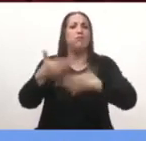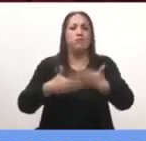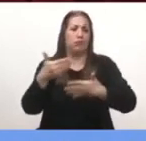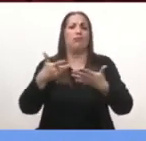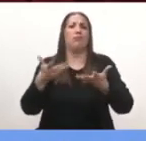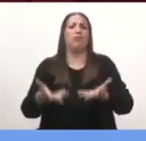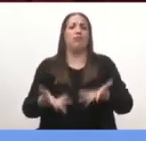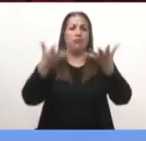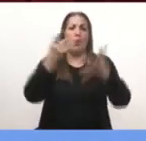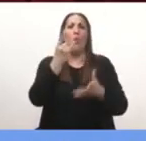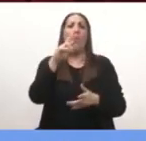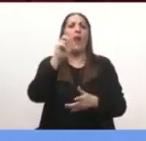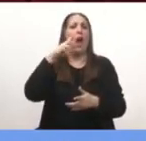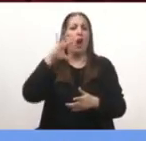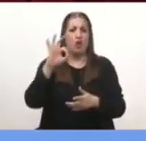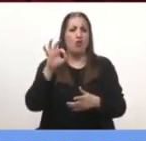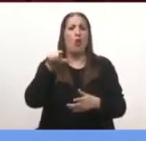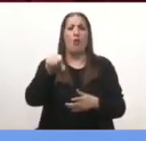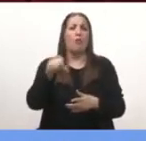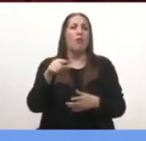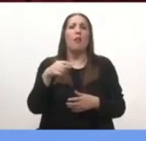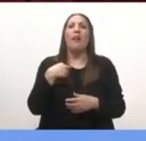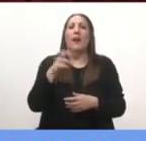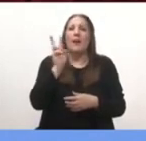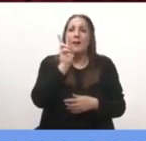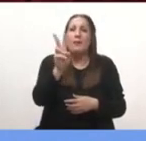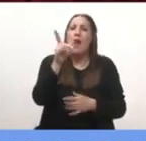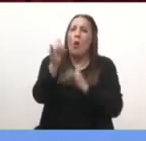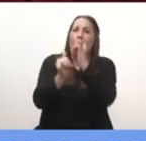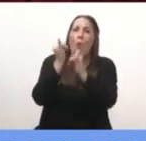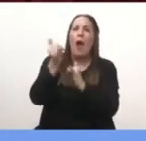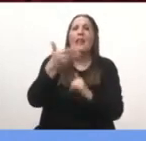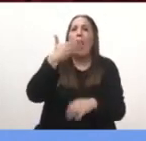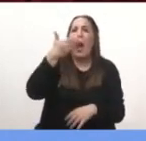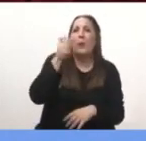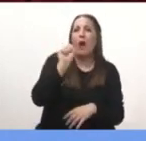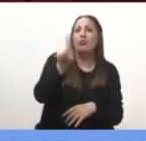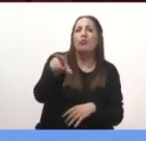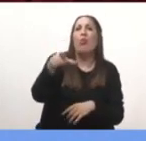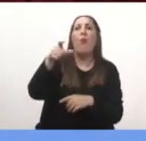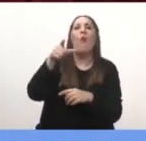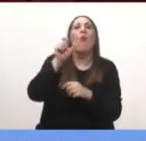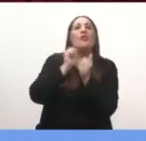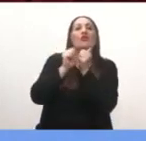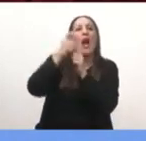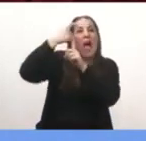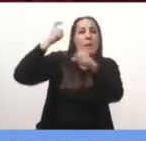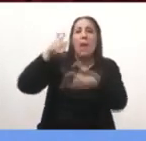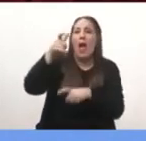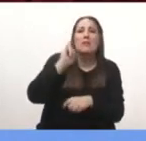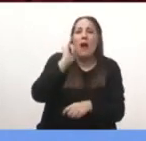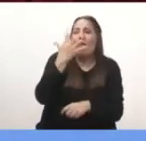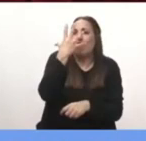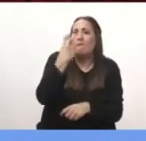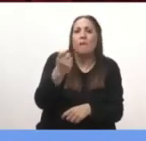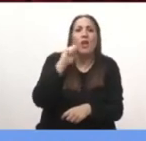uranio y era apasionante escuchar a él sus sus anécdotas cuando distintos